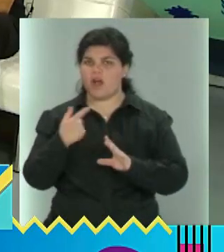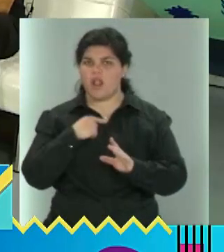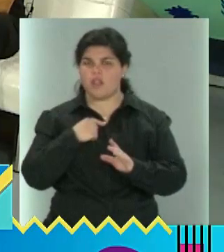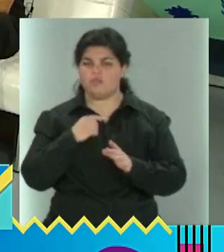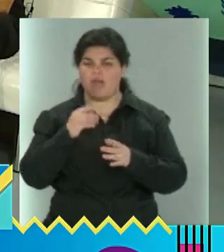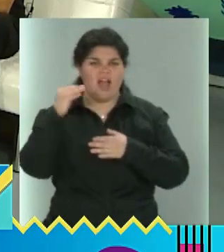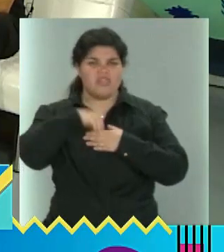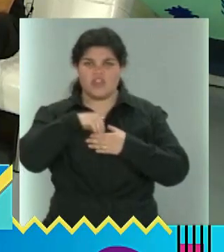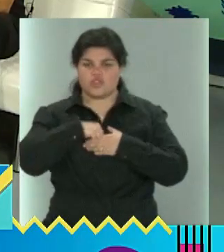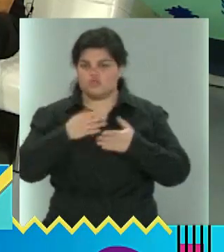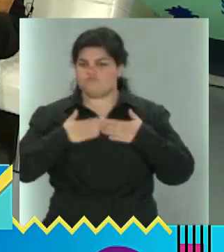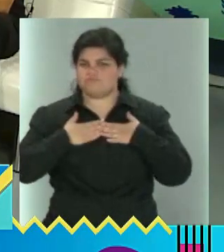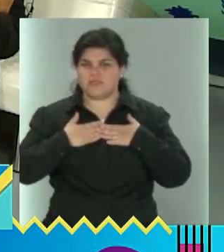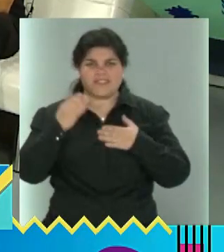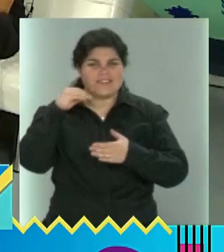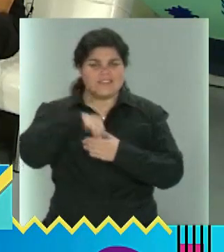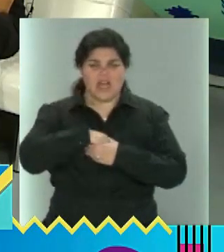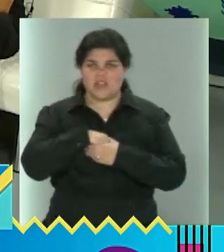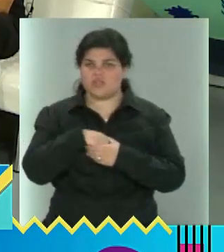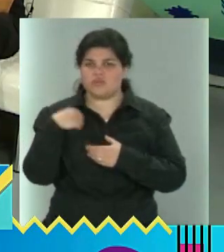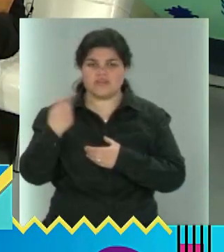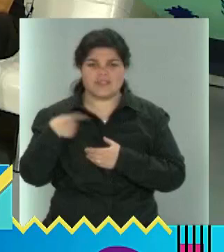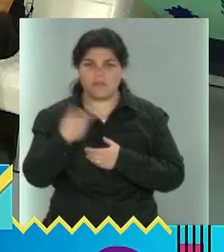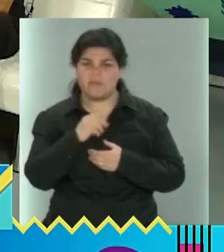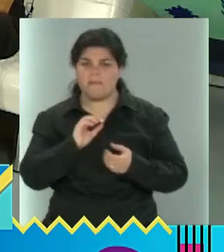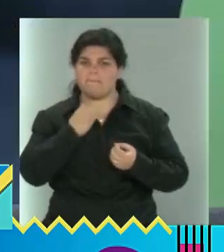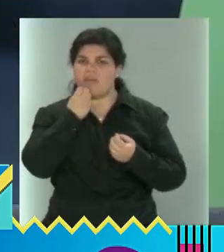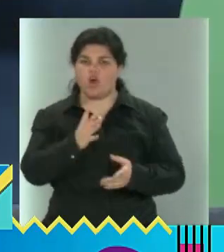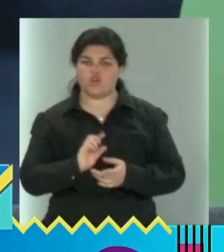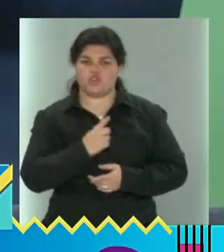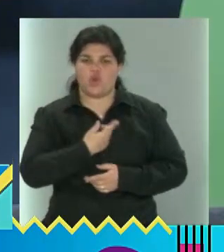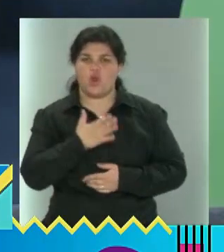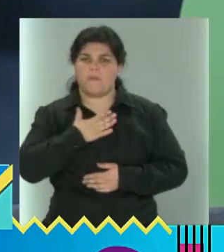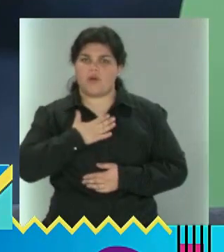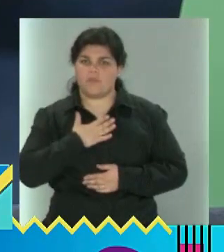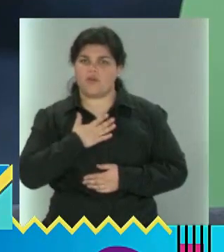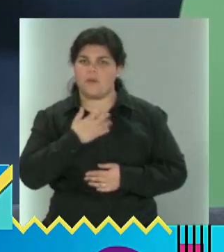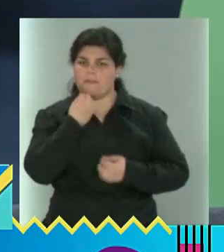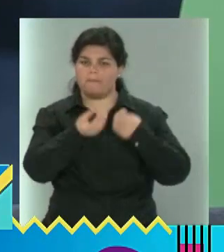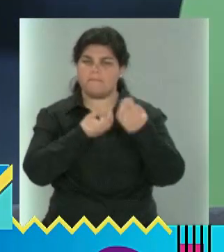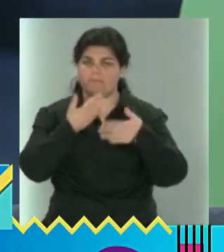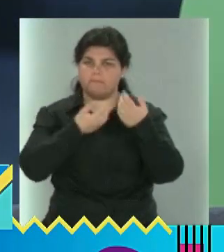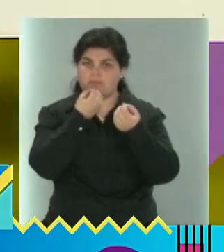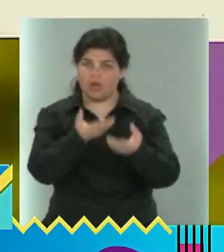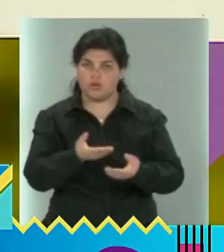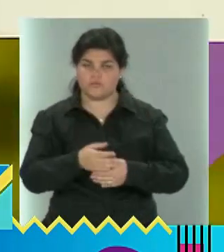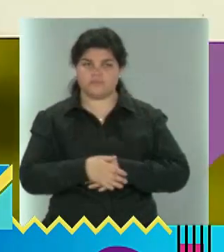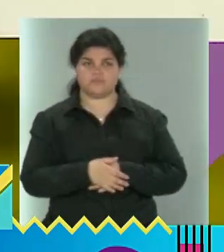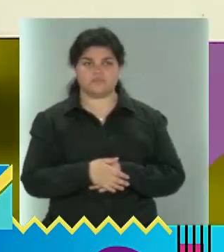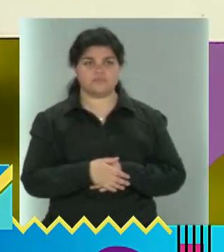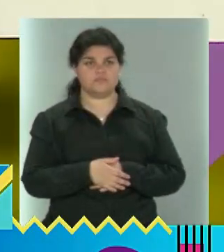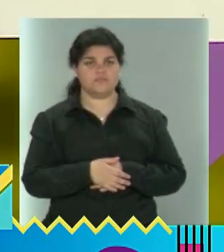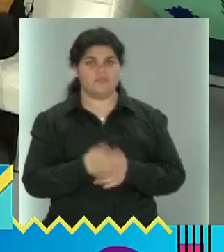Exacto. Es una lucha permanente y un mejorarse en forma permanente. Eso es. ¿Y qué han descubierto en esa